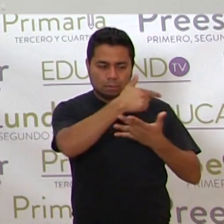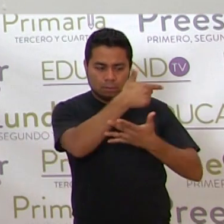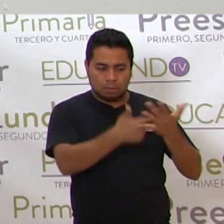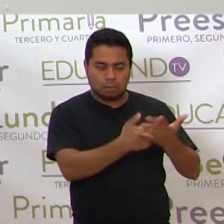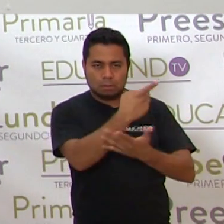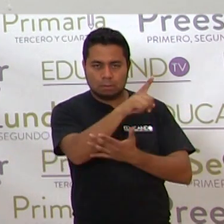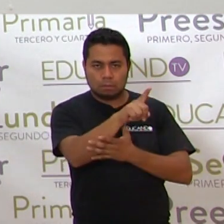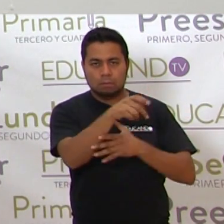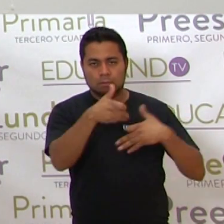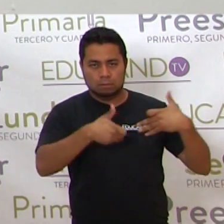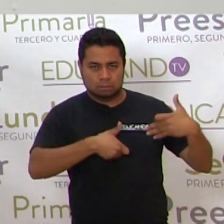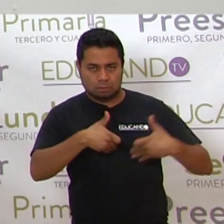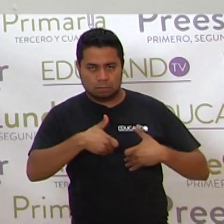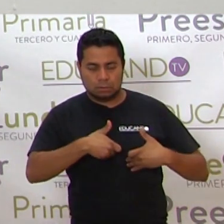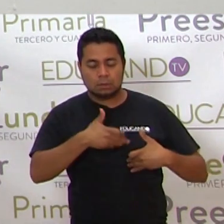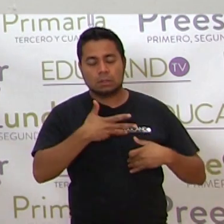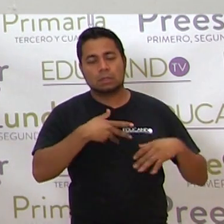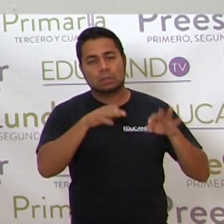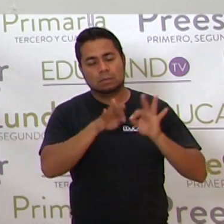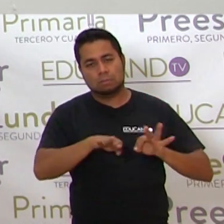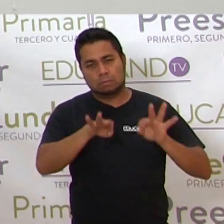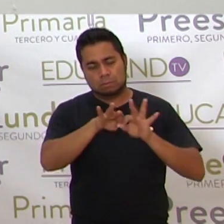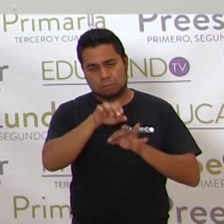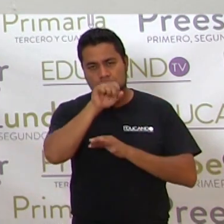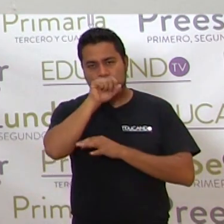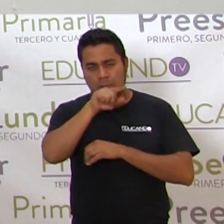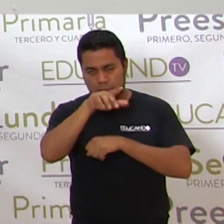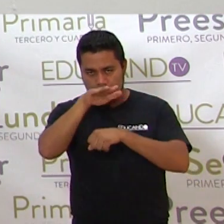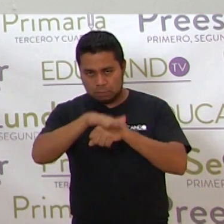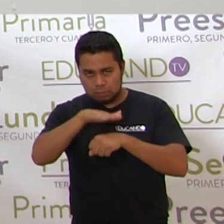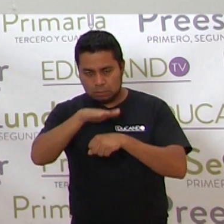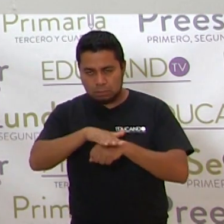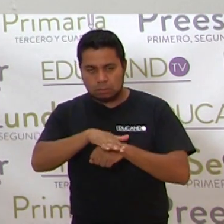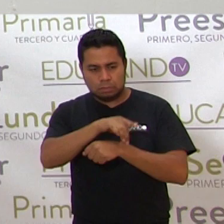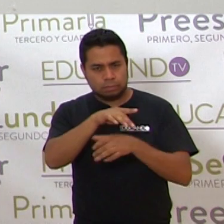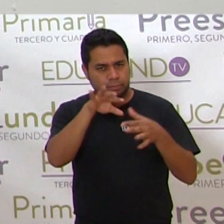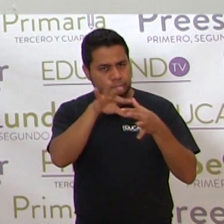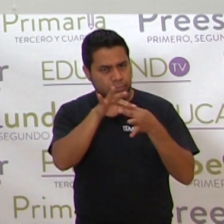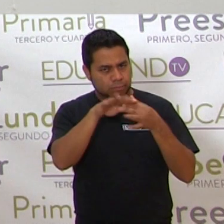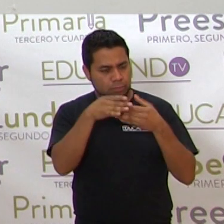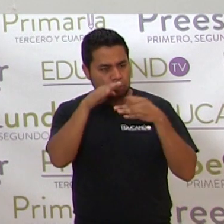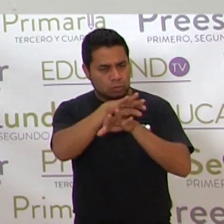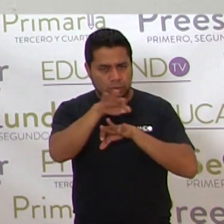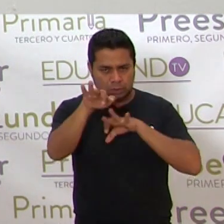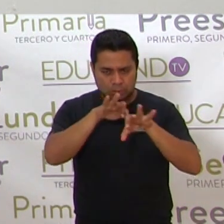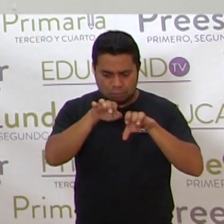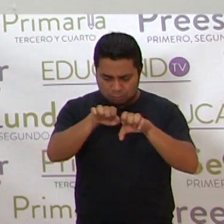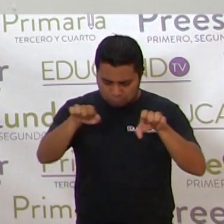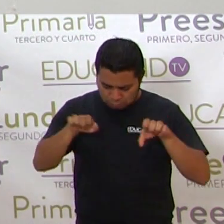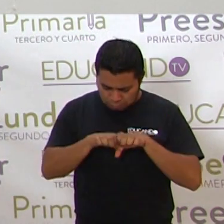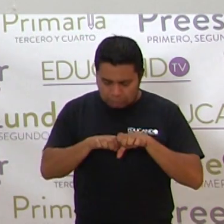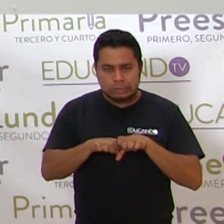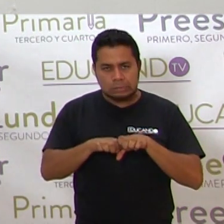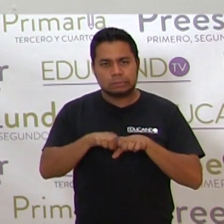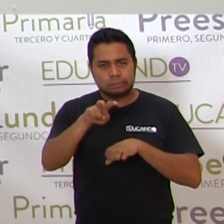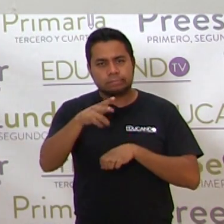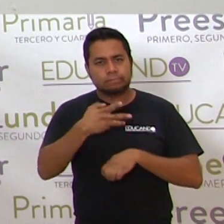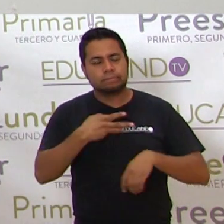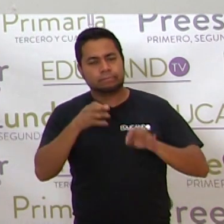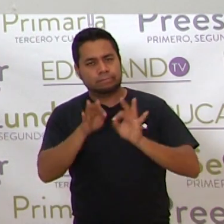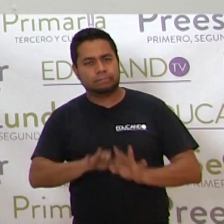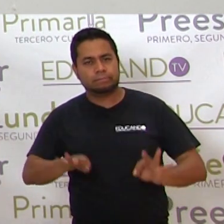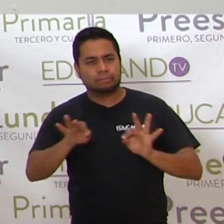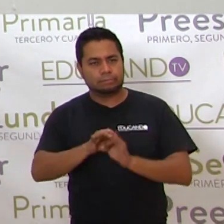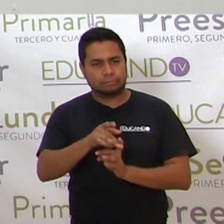Es importante también hacer referencia de que hablamos acerca del trabajo en equipo, parte fundamental que se tiene